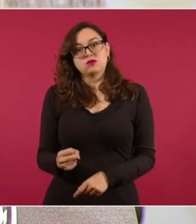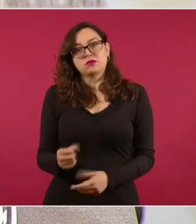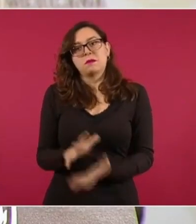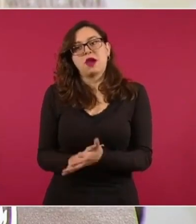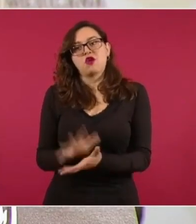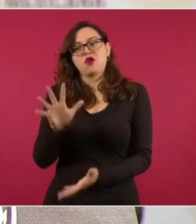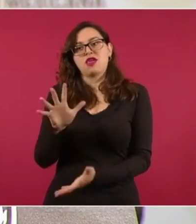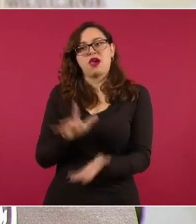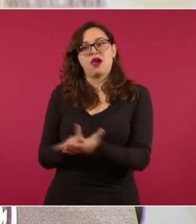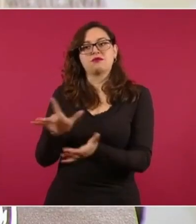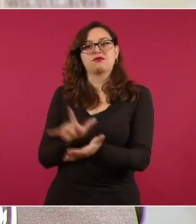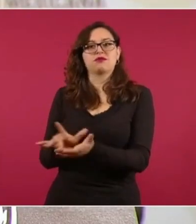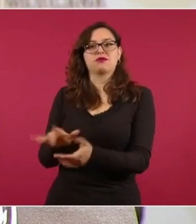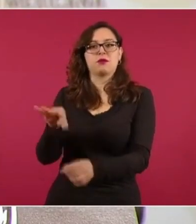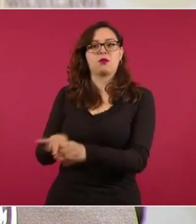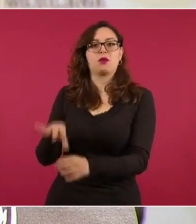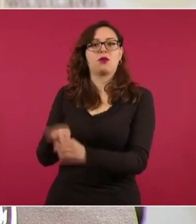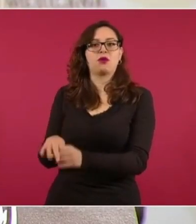más a favor